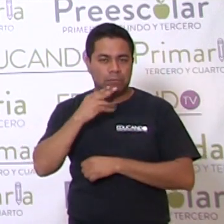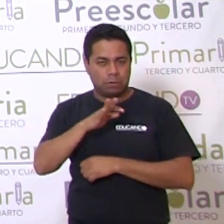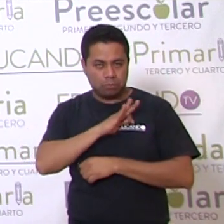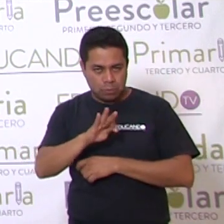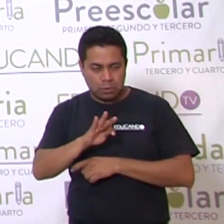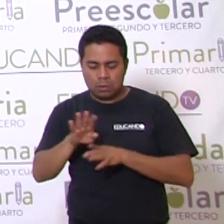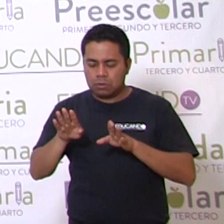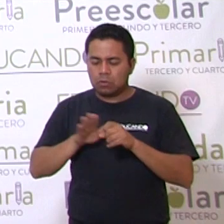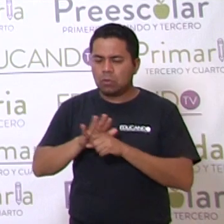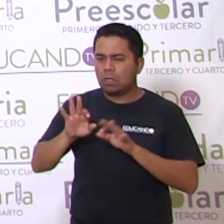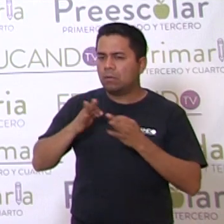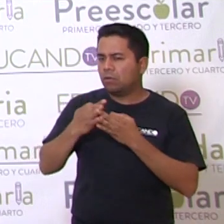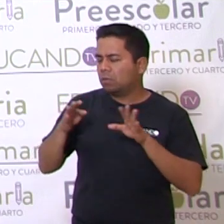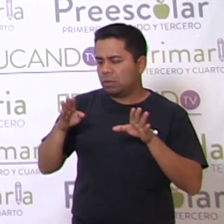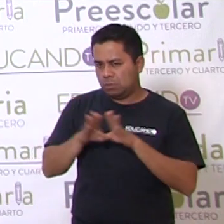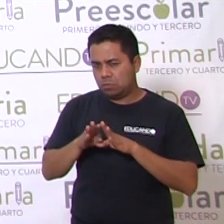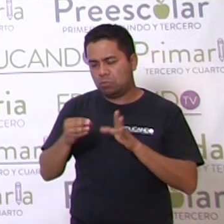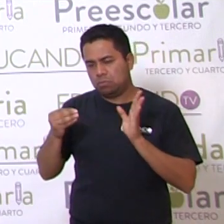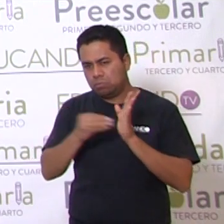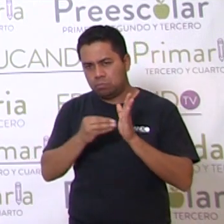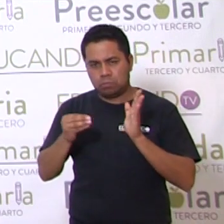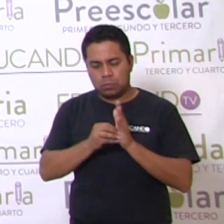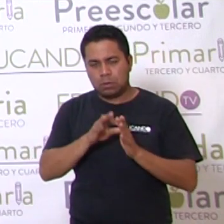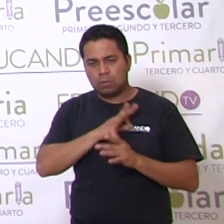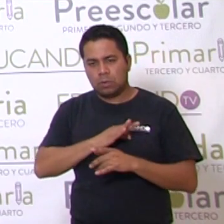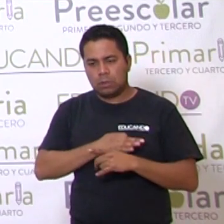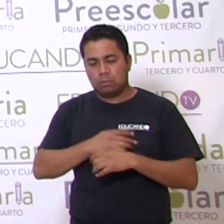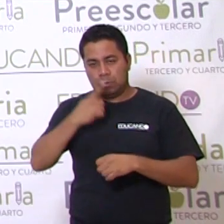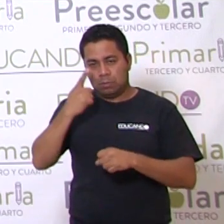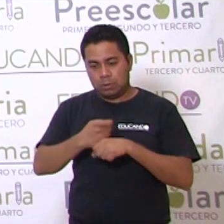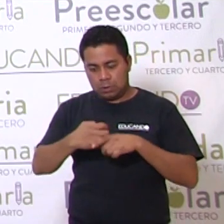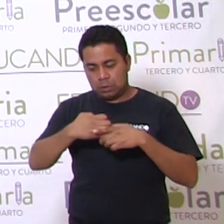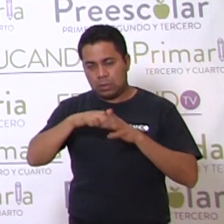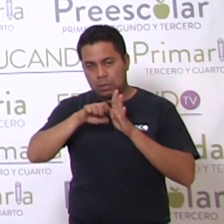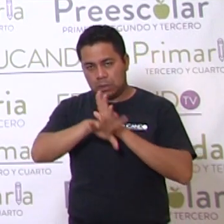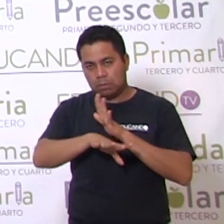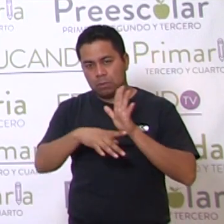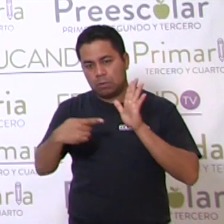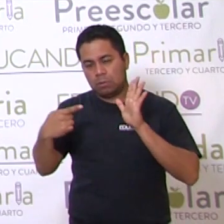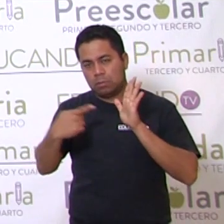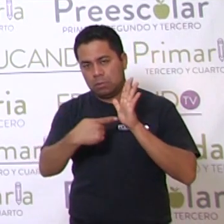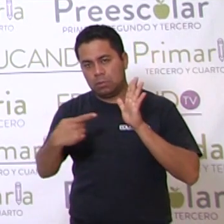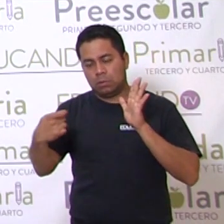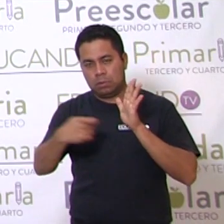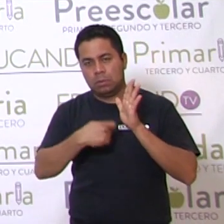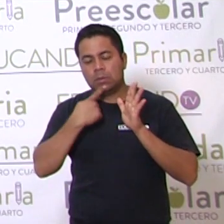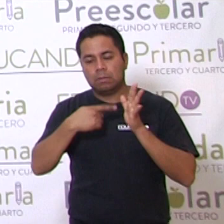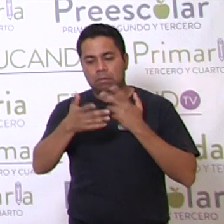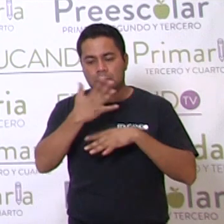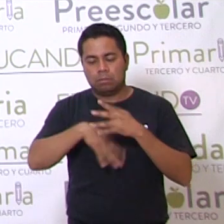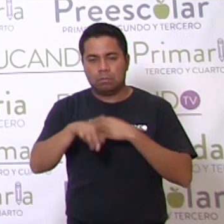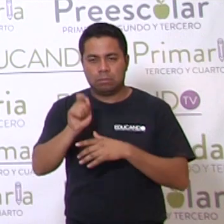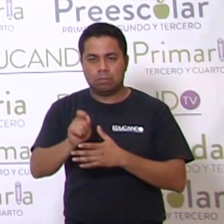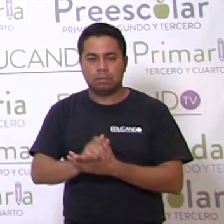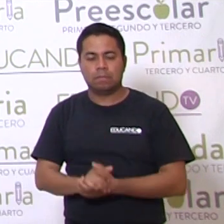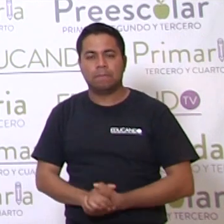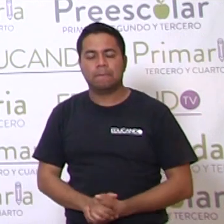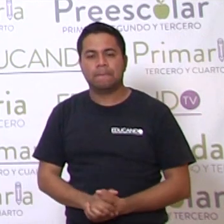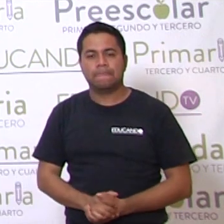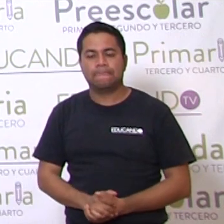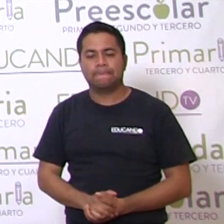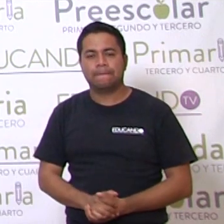qué forma, ¿correcto? Vamos a ver el primer ejemplo que tenemos, que dice así.